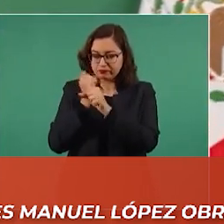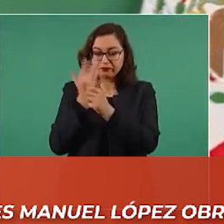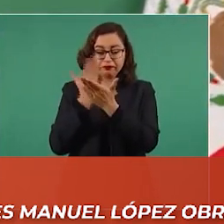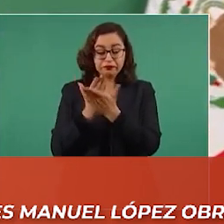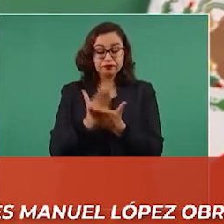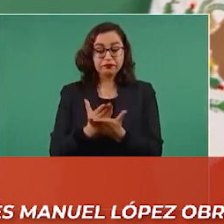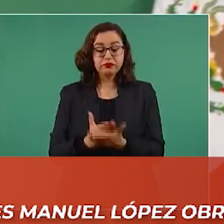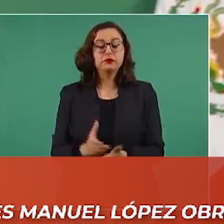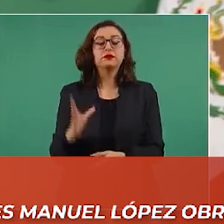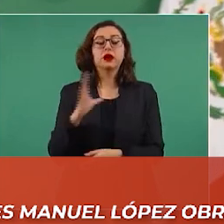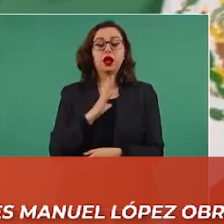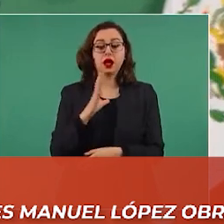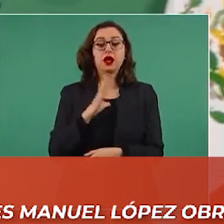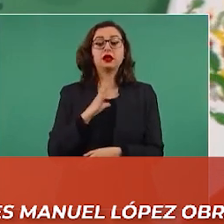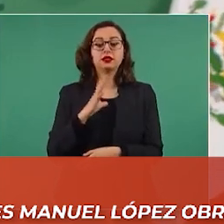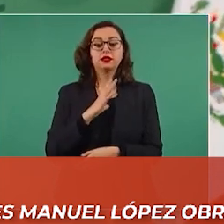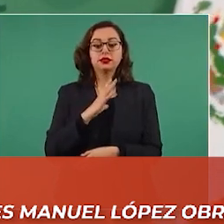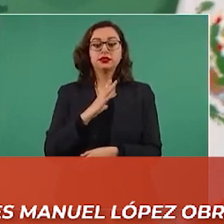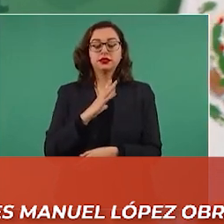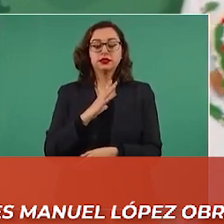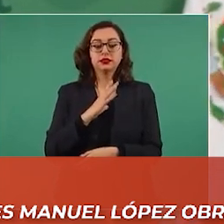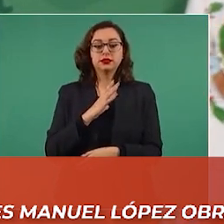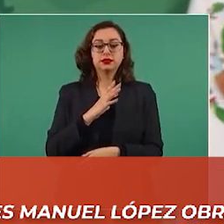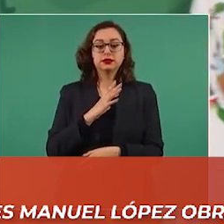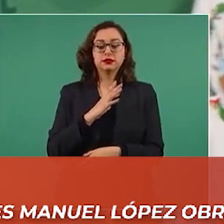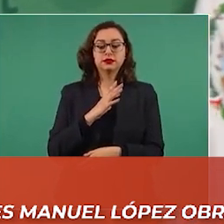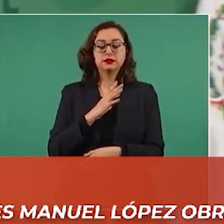de la